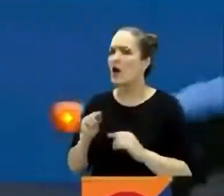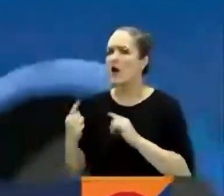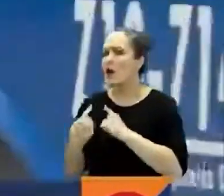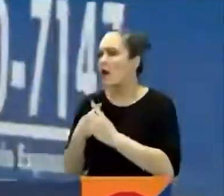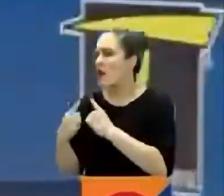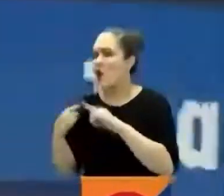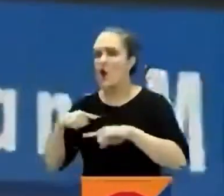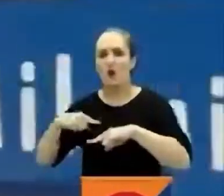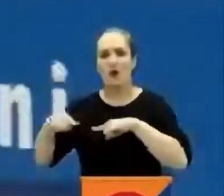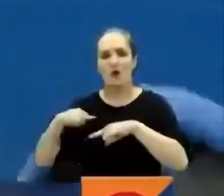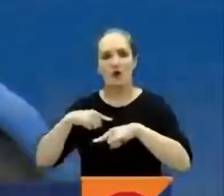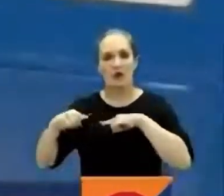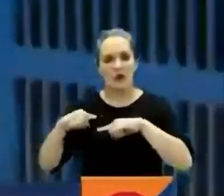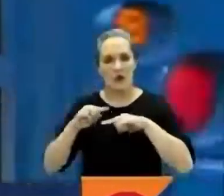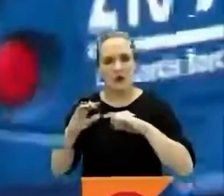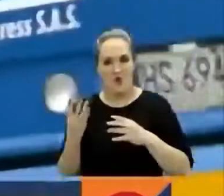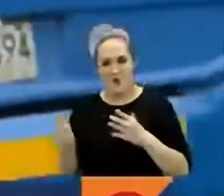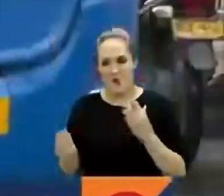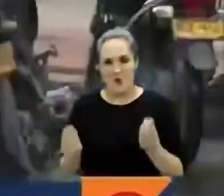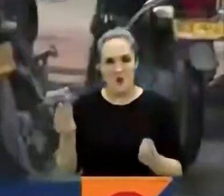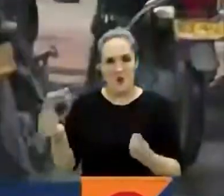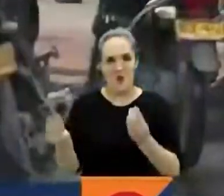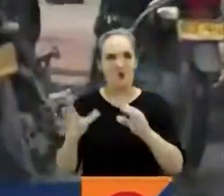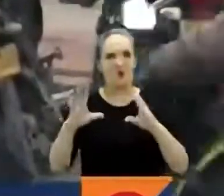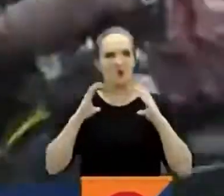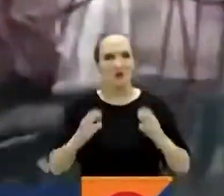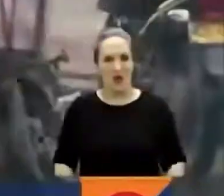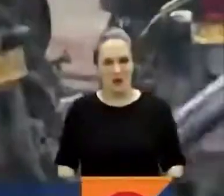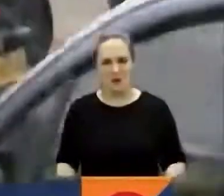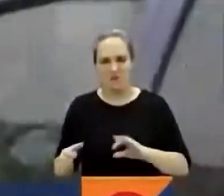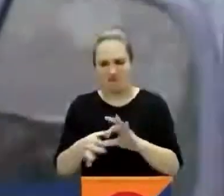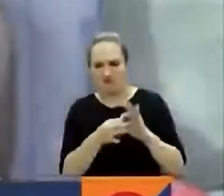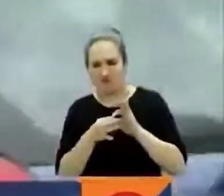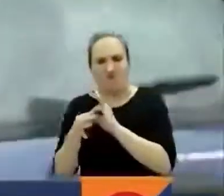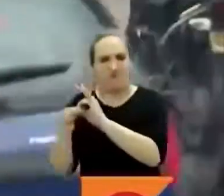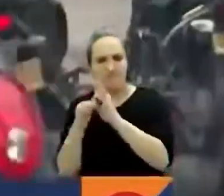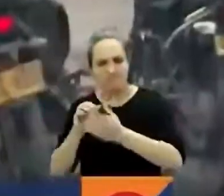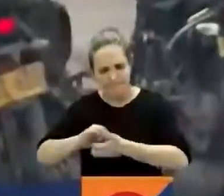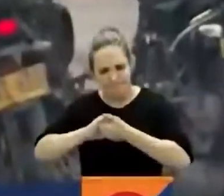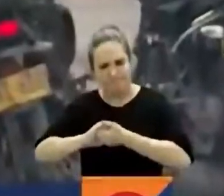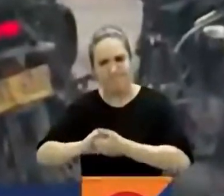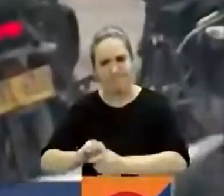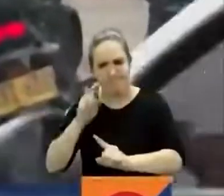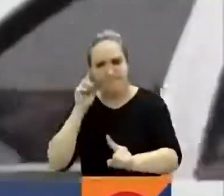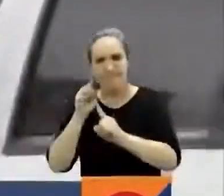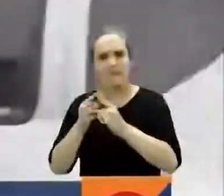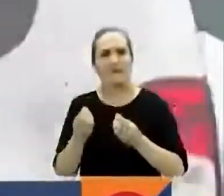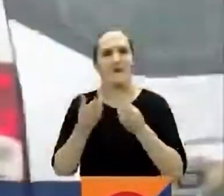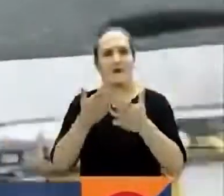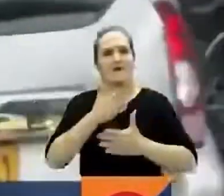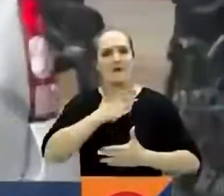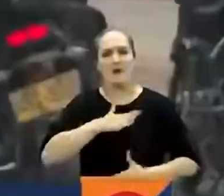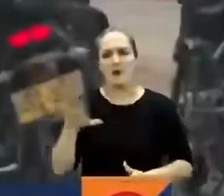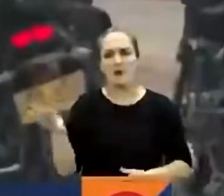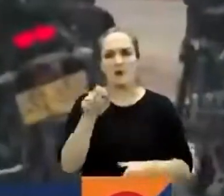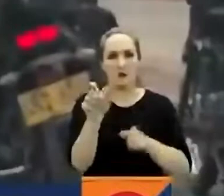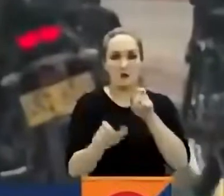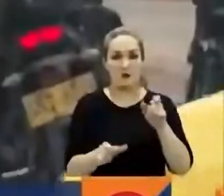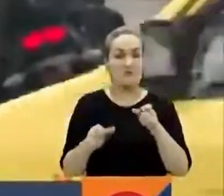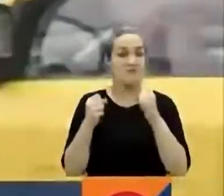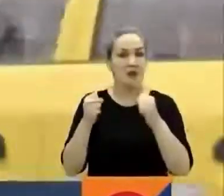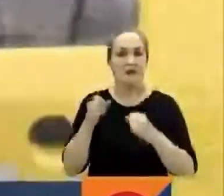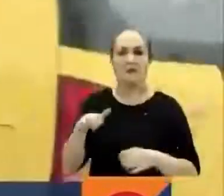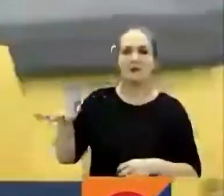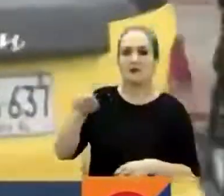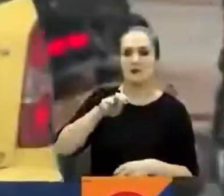de los grupos de seguridad ciudadana que están trabajando de la mano para devolverle la tranquilidad a los capitalinos, sobre todo en esa parte